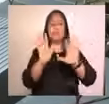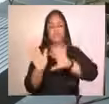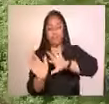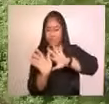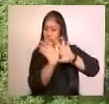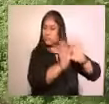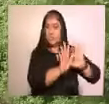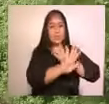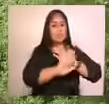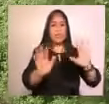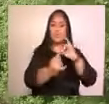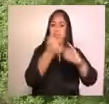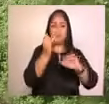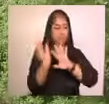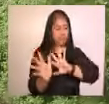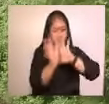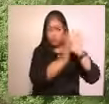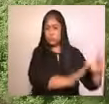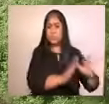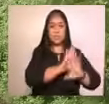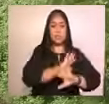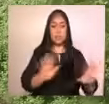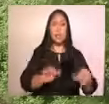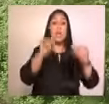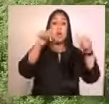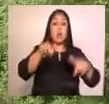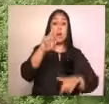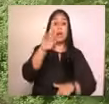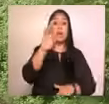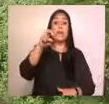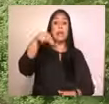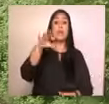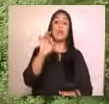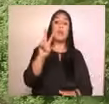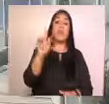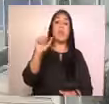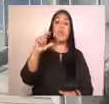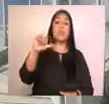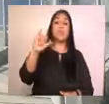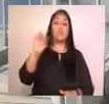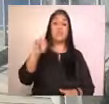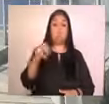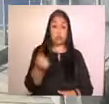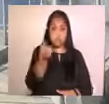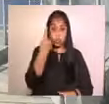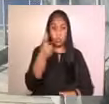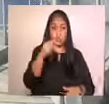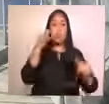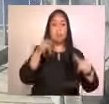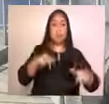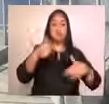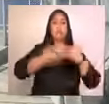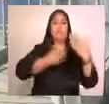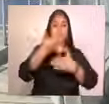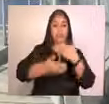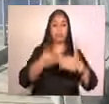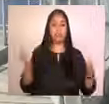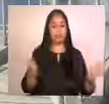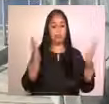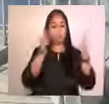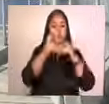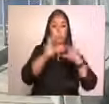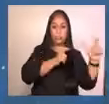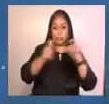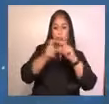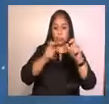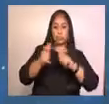Renovación 1 es un proceso inicial para retomar el control penitenciario, quebrar